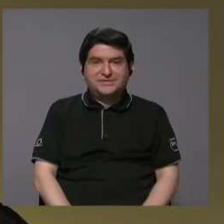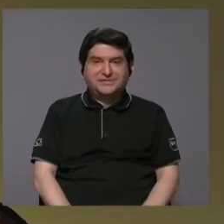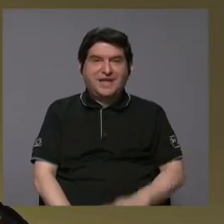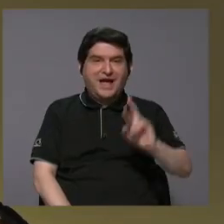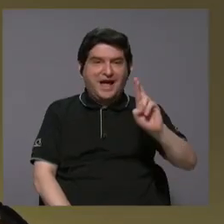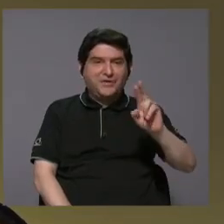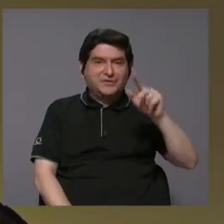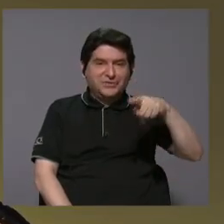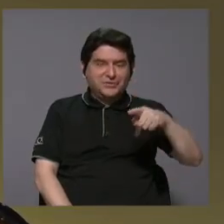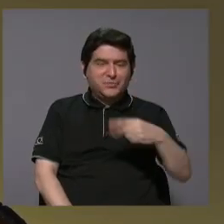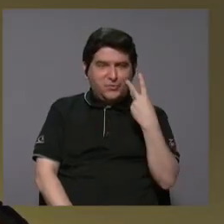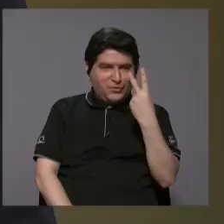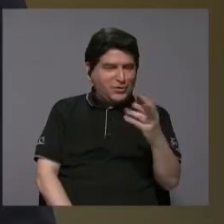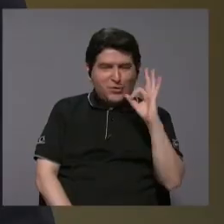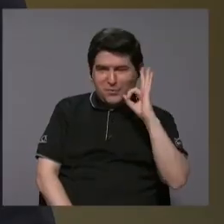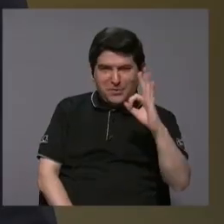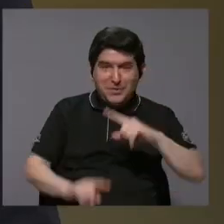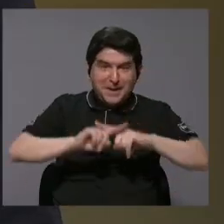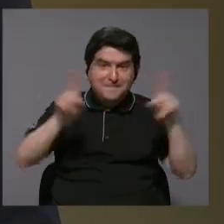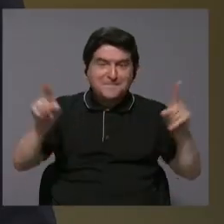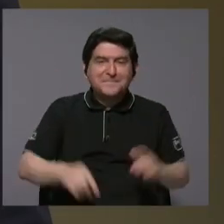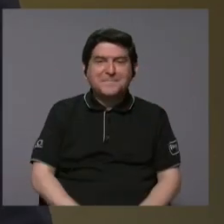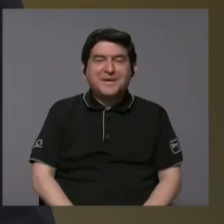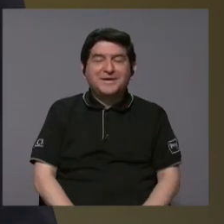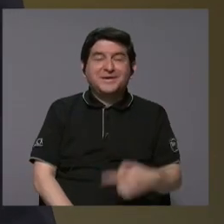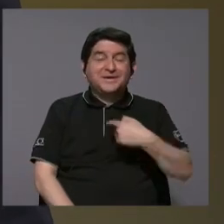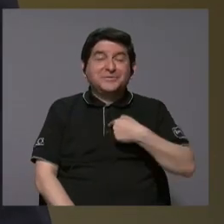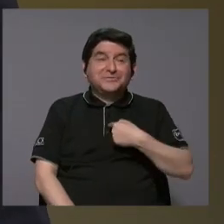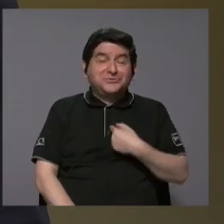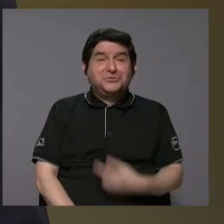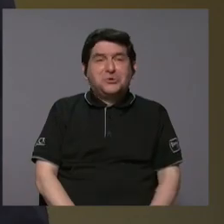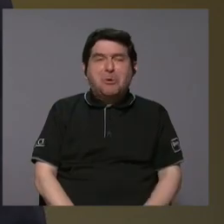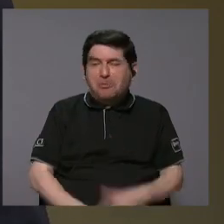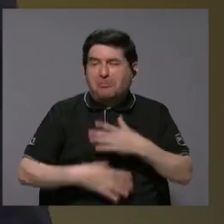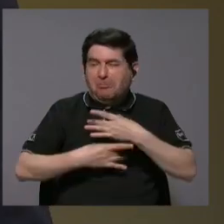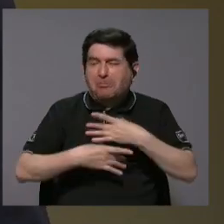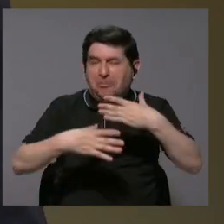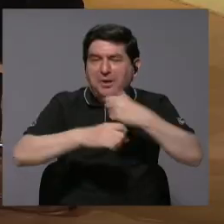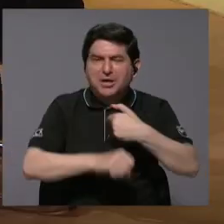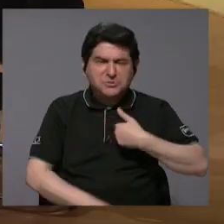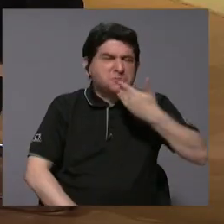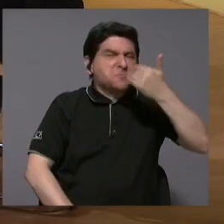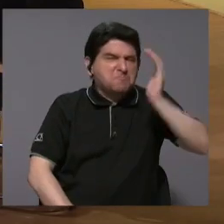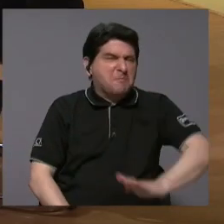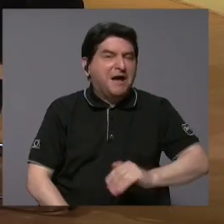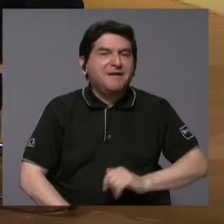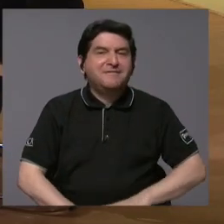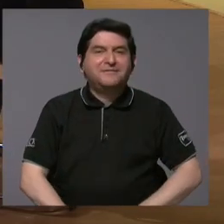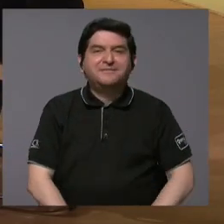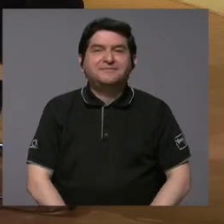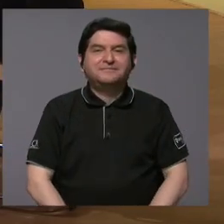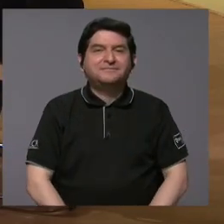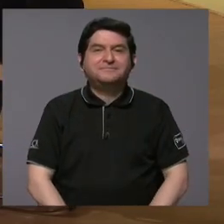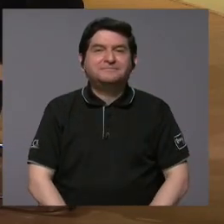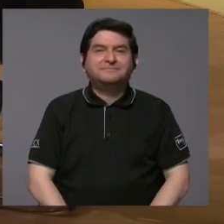Rosendo, pero a ratos me hace gracia hacerlo. Yo soy muy malvado. Entonces,